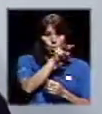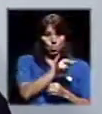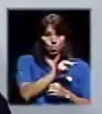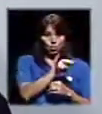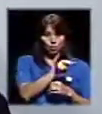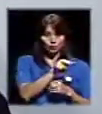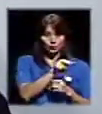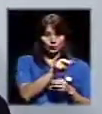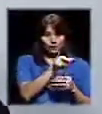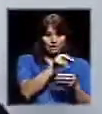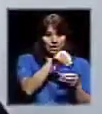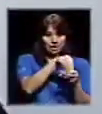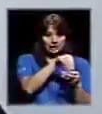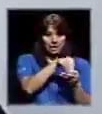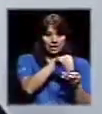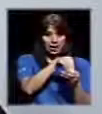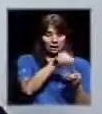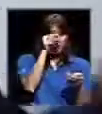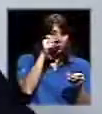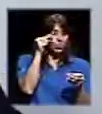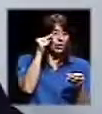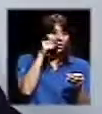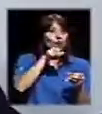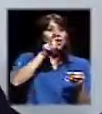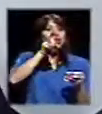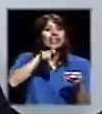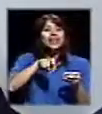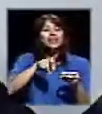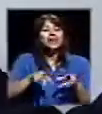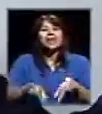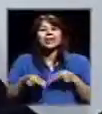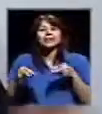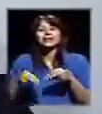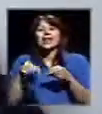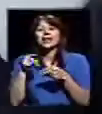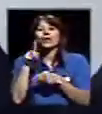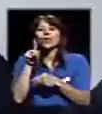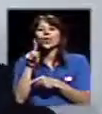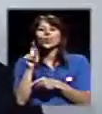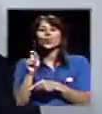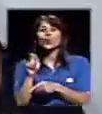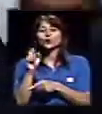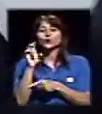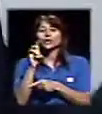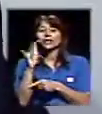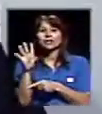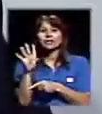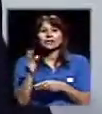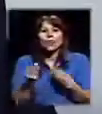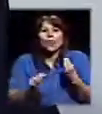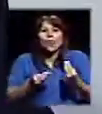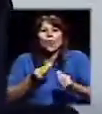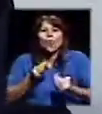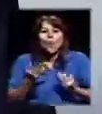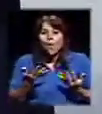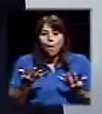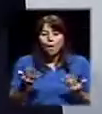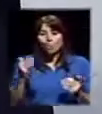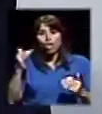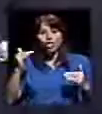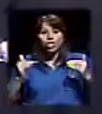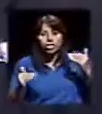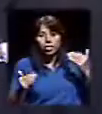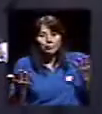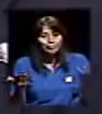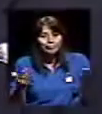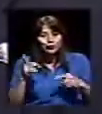gobierno, tiene que gastar unos 75. Eso no es sostenible en ninguna familia, en ninguna empresa, en ningún sitio.